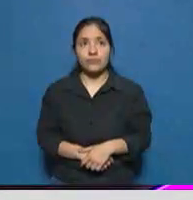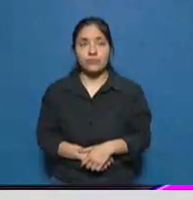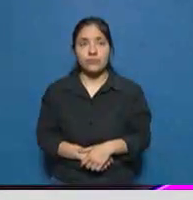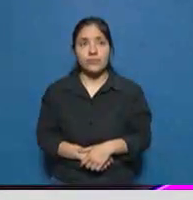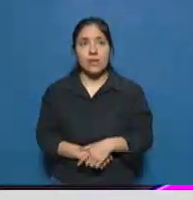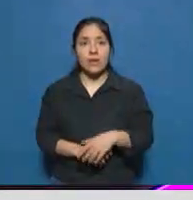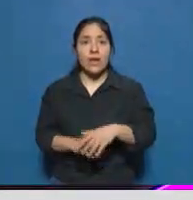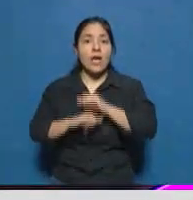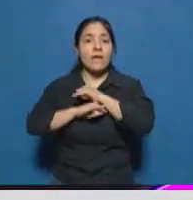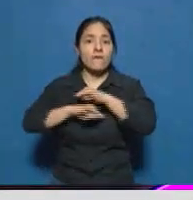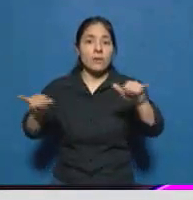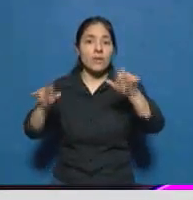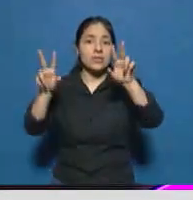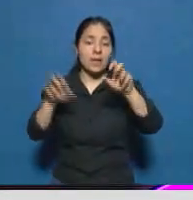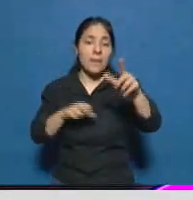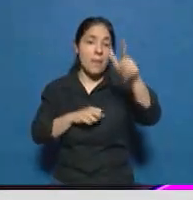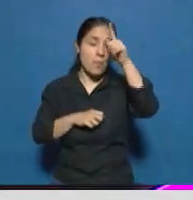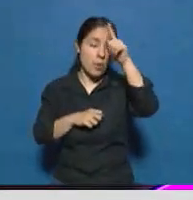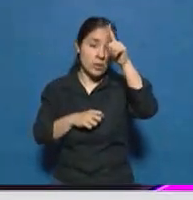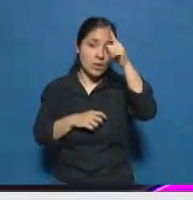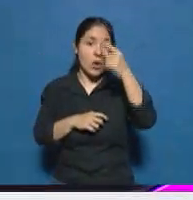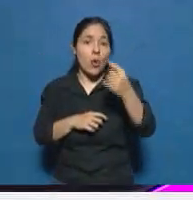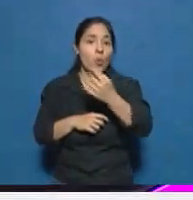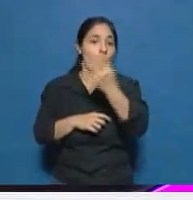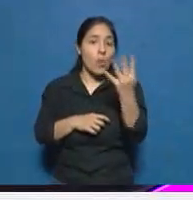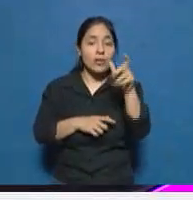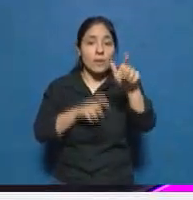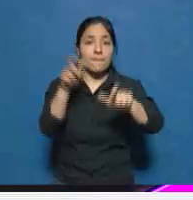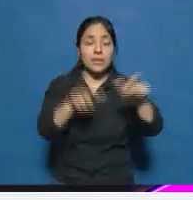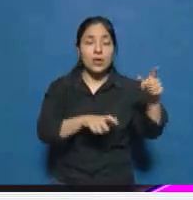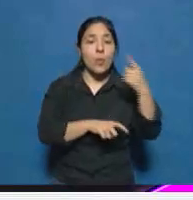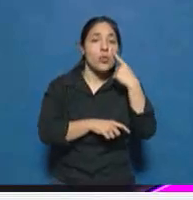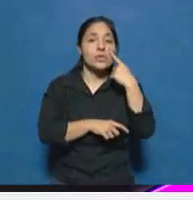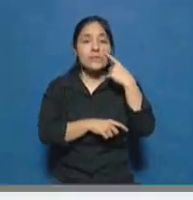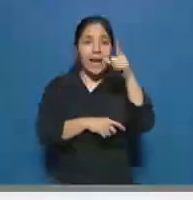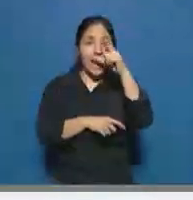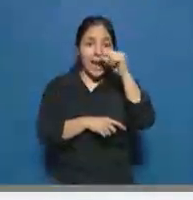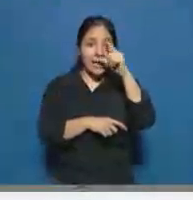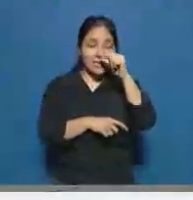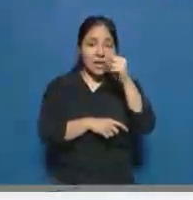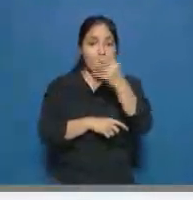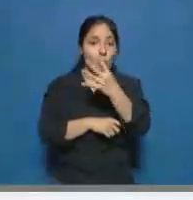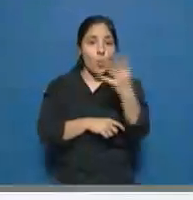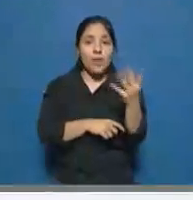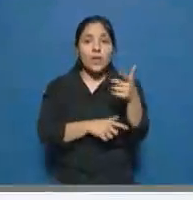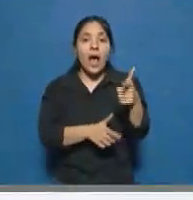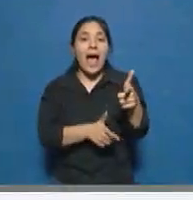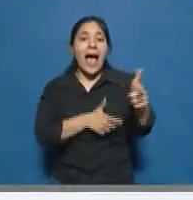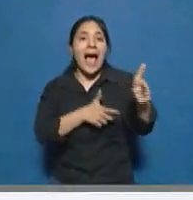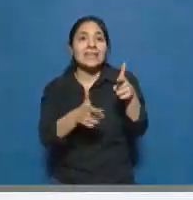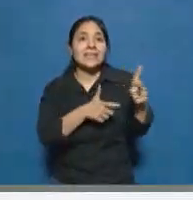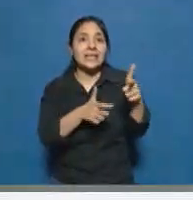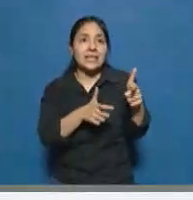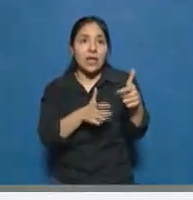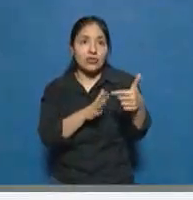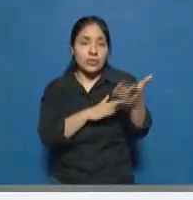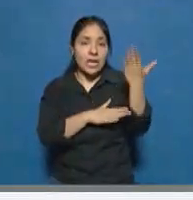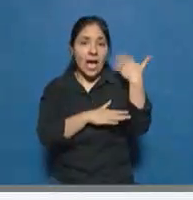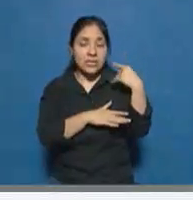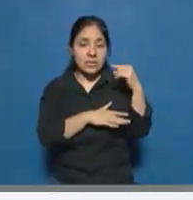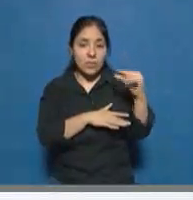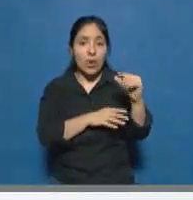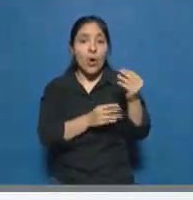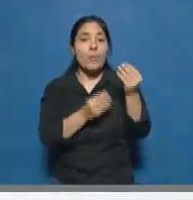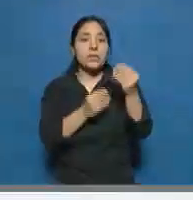Información del ámbito policial, 4 empleados de la Municipalidad de Las Heras fueron asaltados en las últimas horas